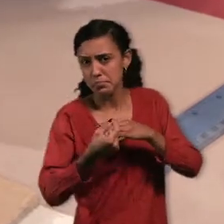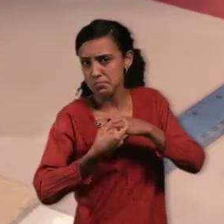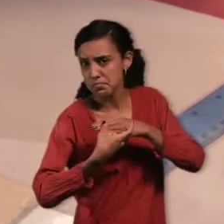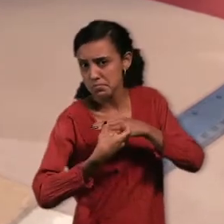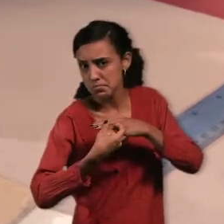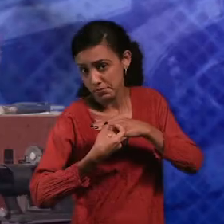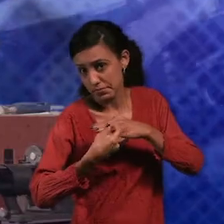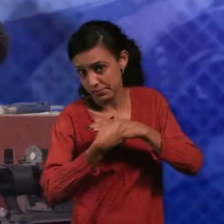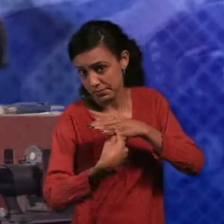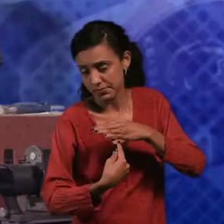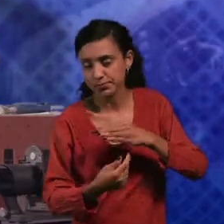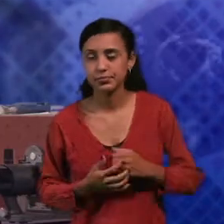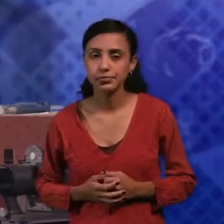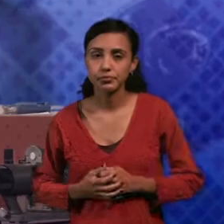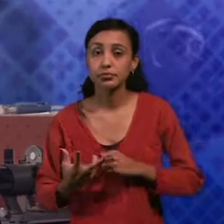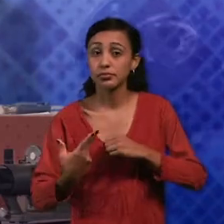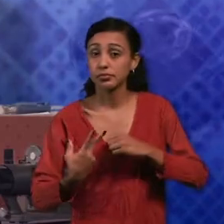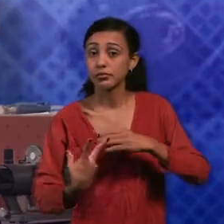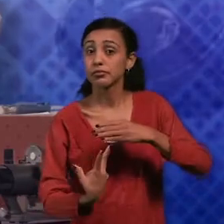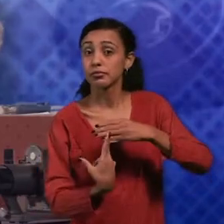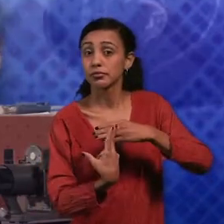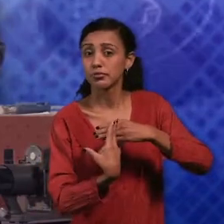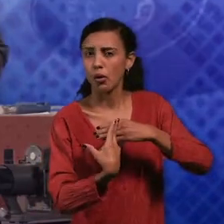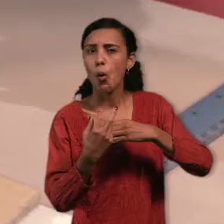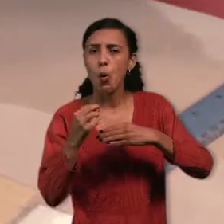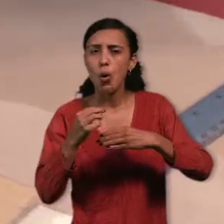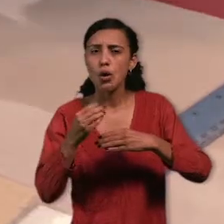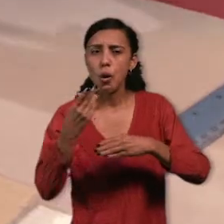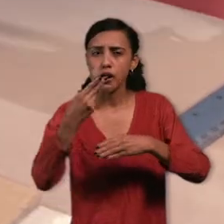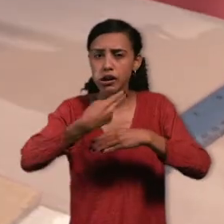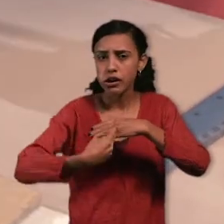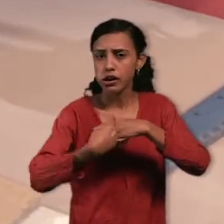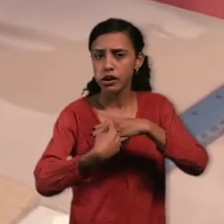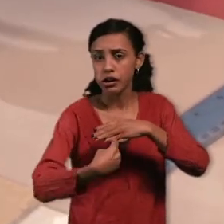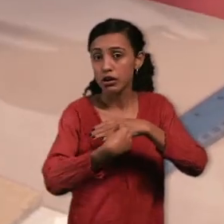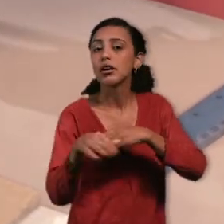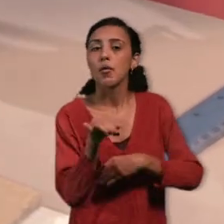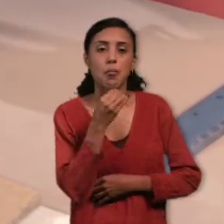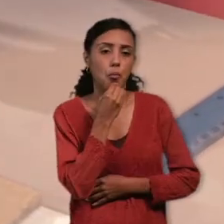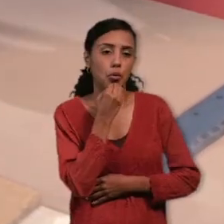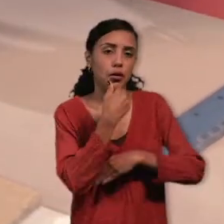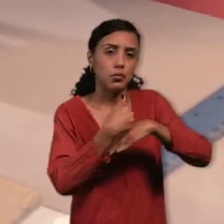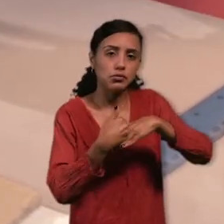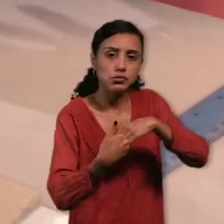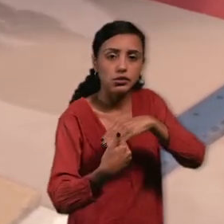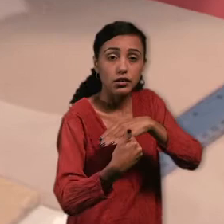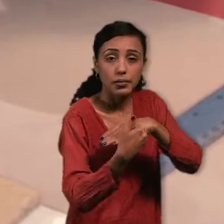la hendidura y con una tijera o cúter le hacemos unas oquedades.